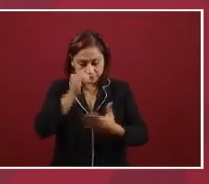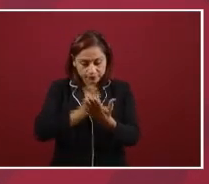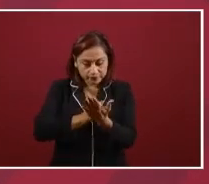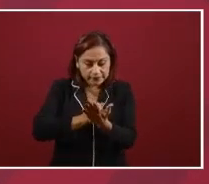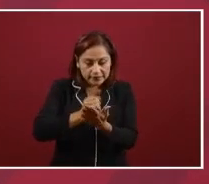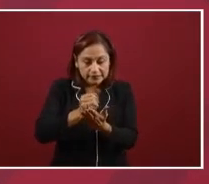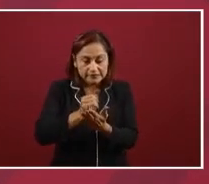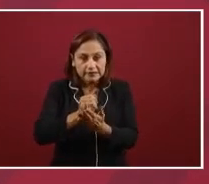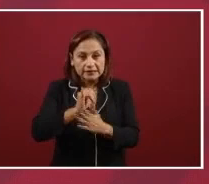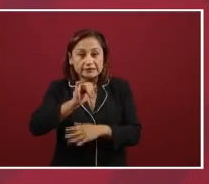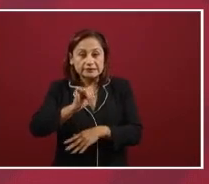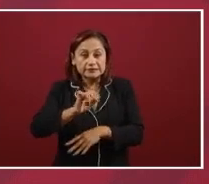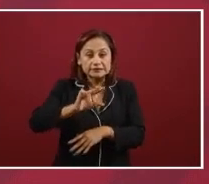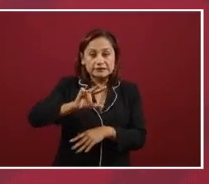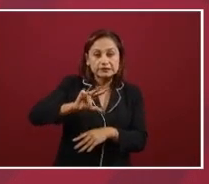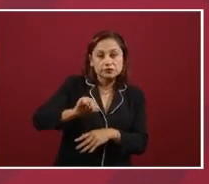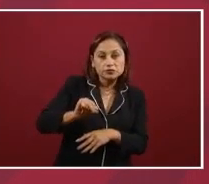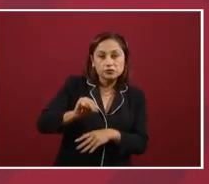regularizan o no